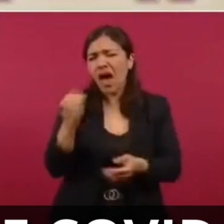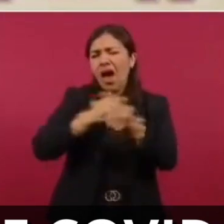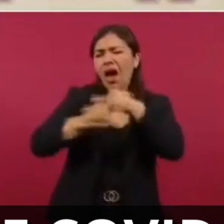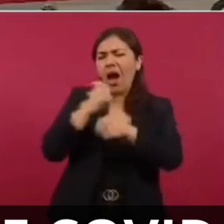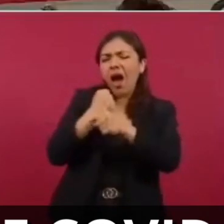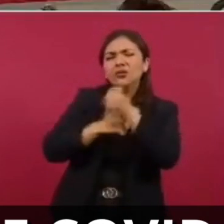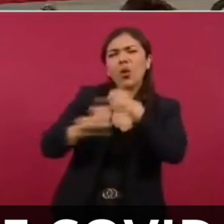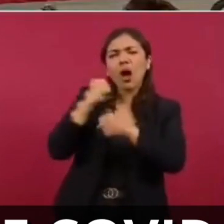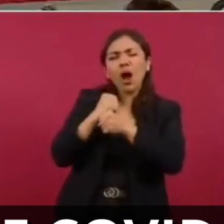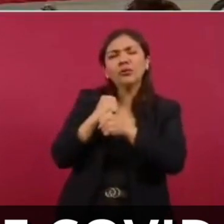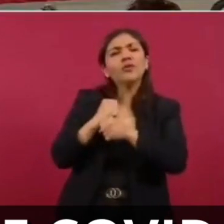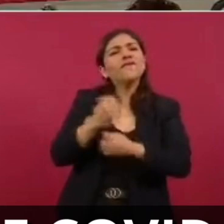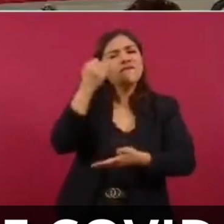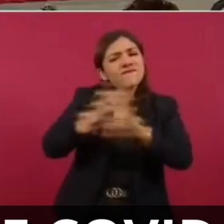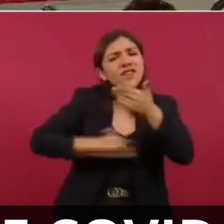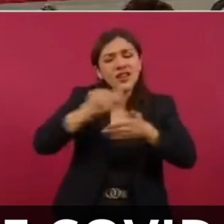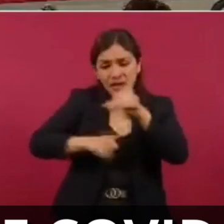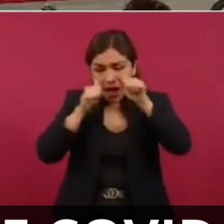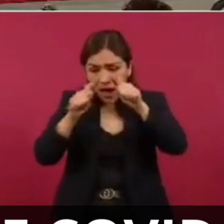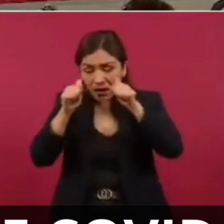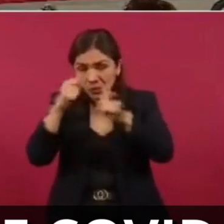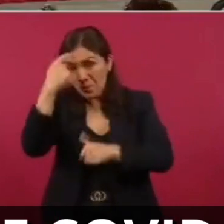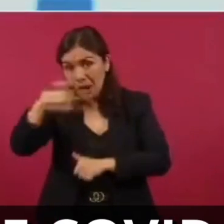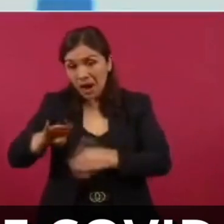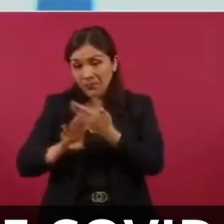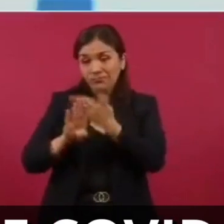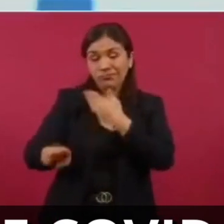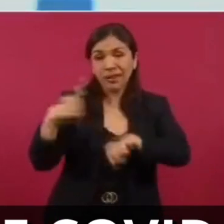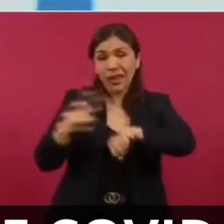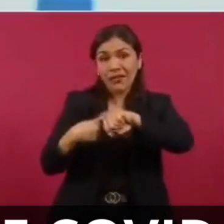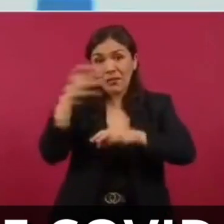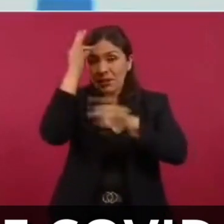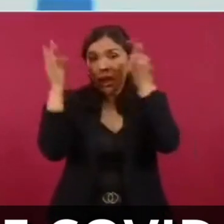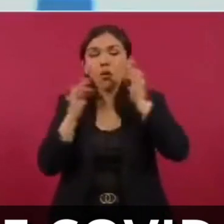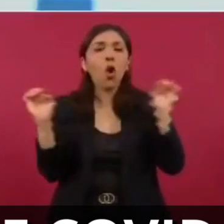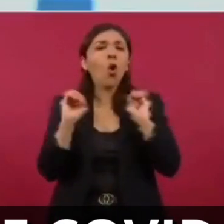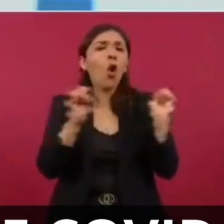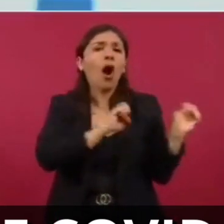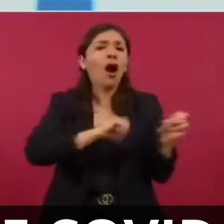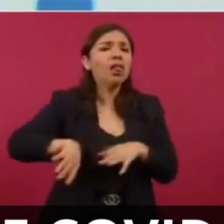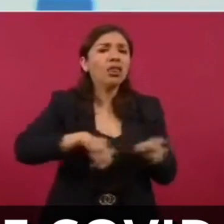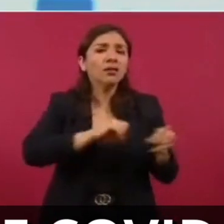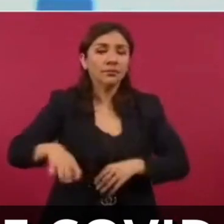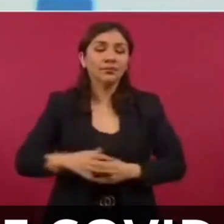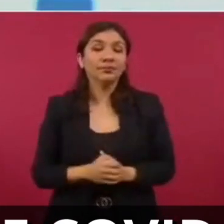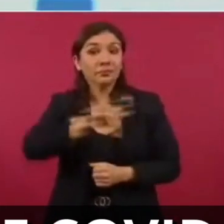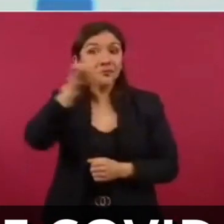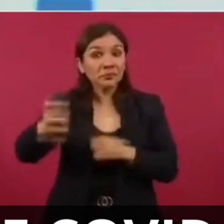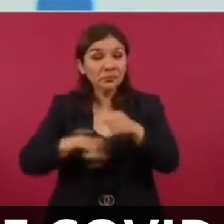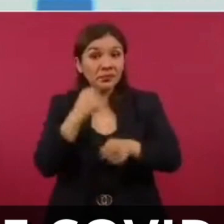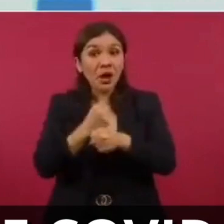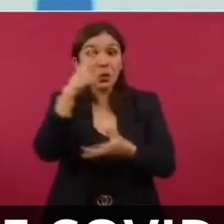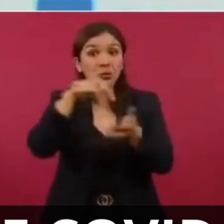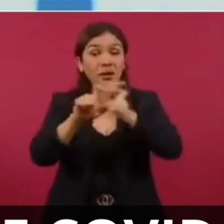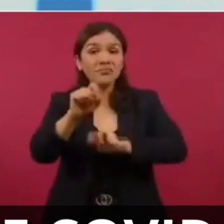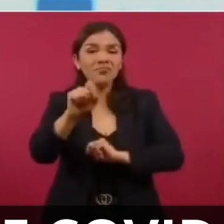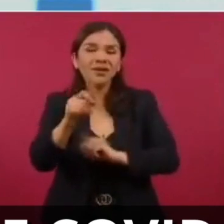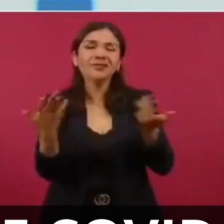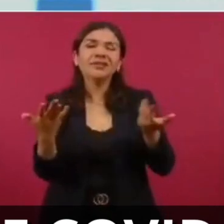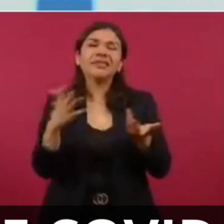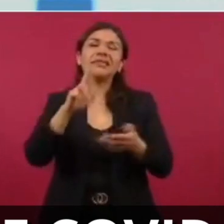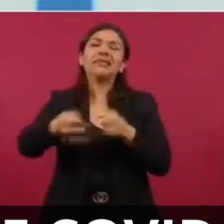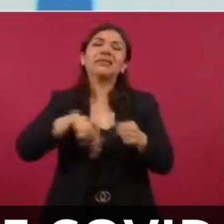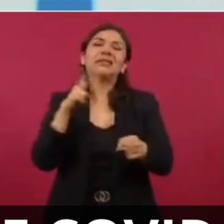bajando la cobertura de vacunación contra el sarampión. En 2020, naturalmente, la pandemia